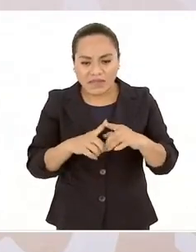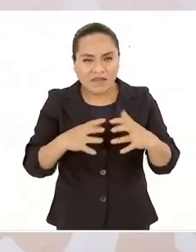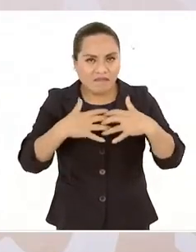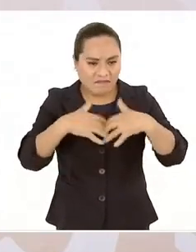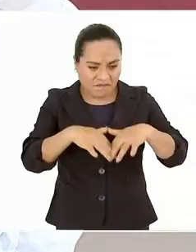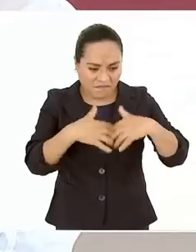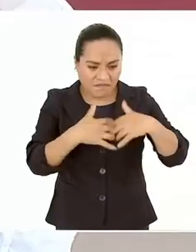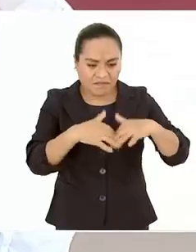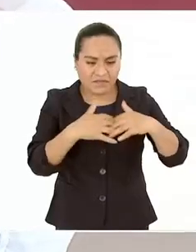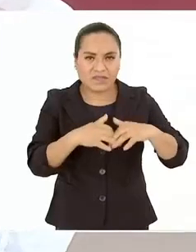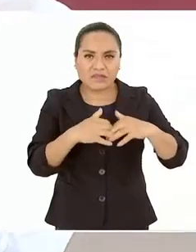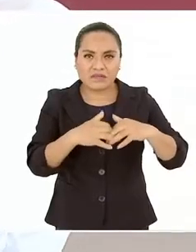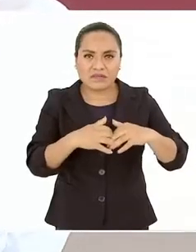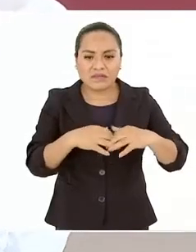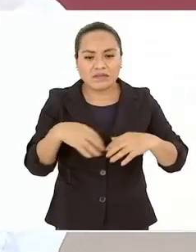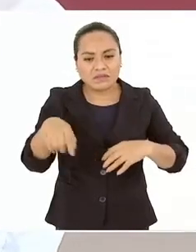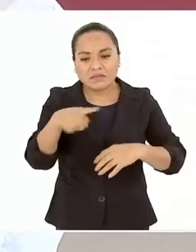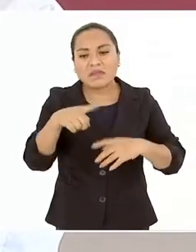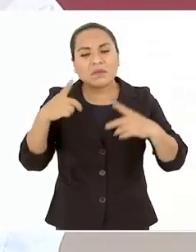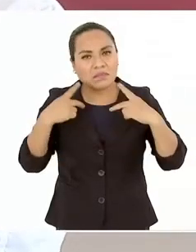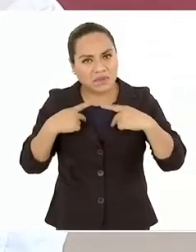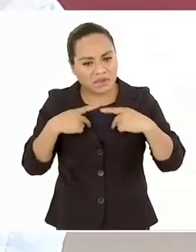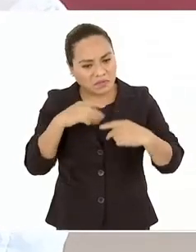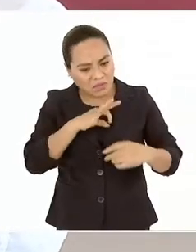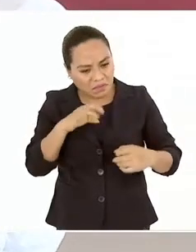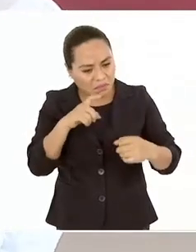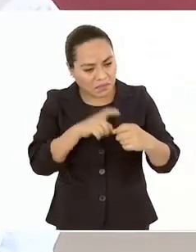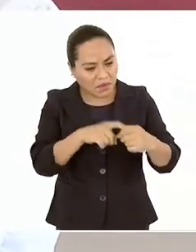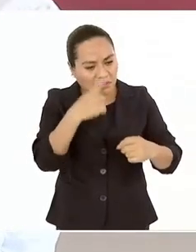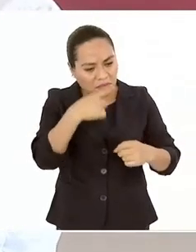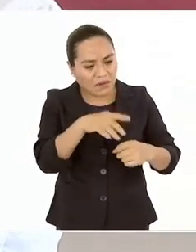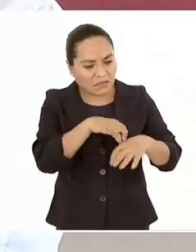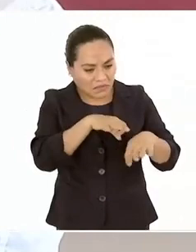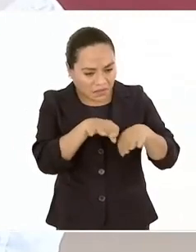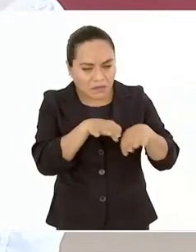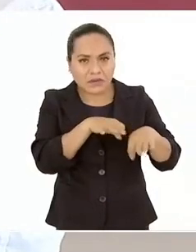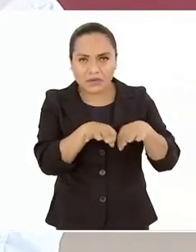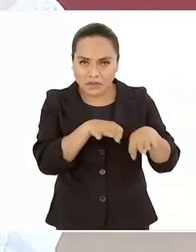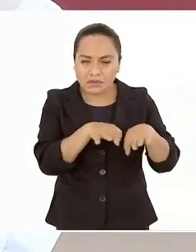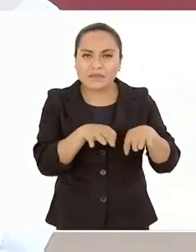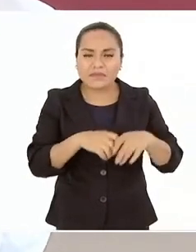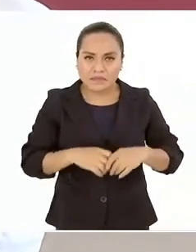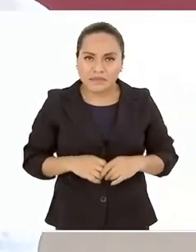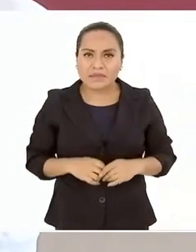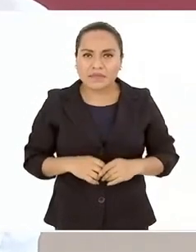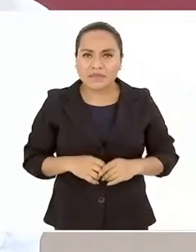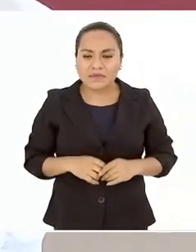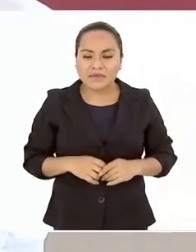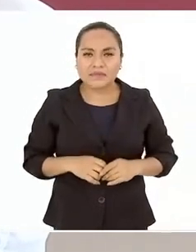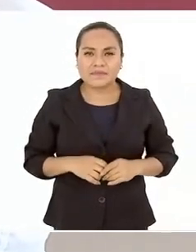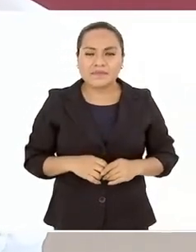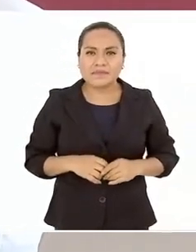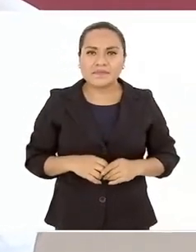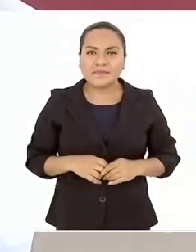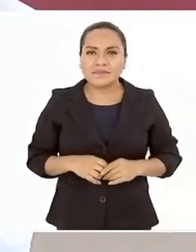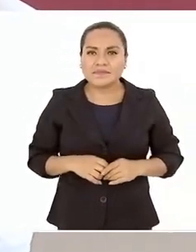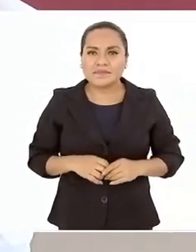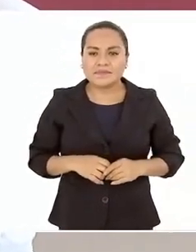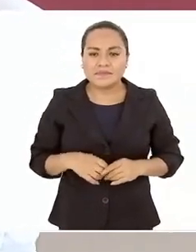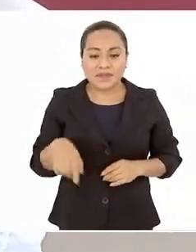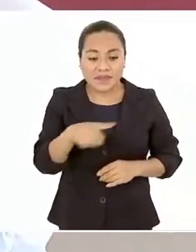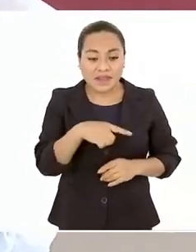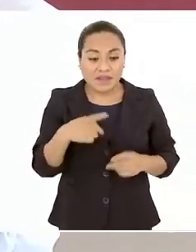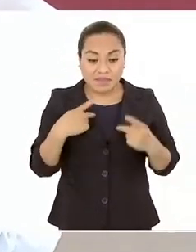fábricas, para que haya trabajo, para que haya empleo. Y quien se instale en